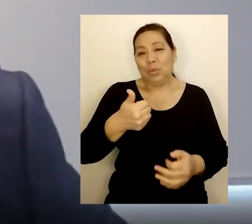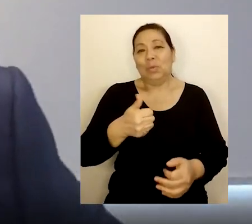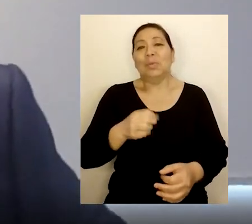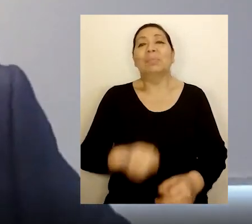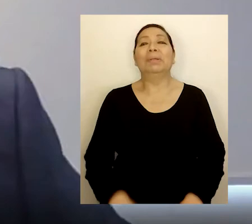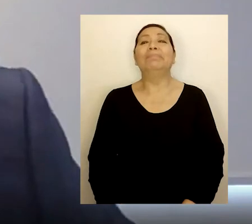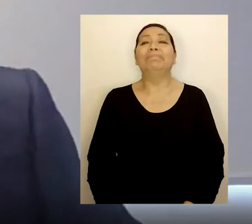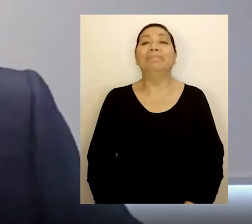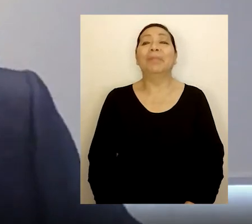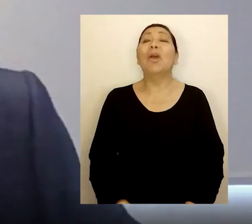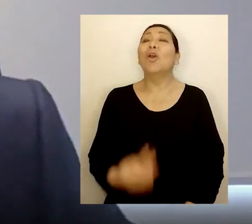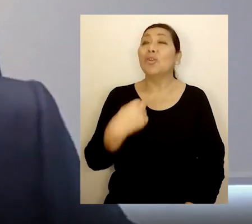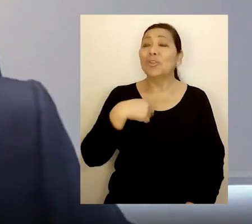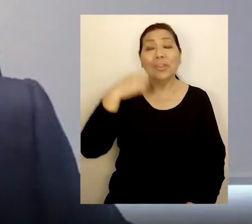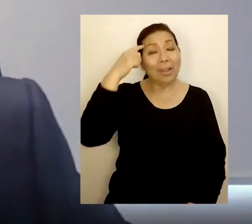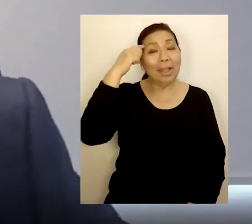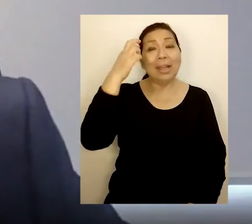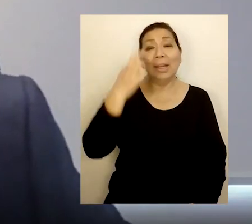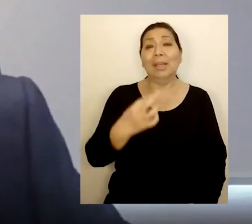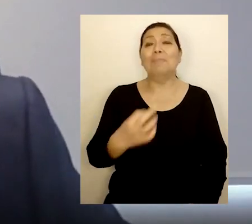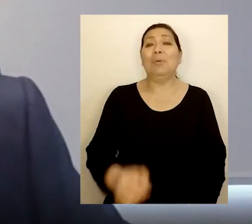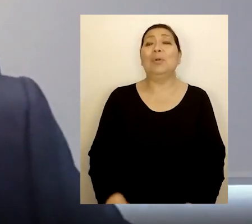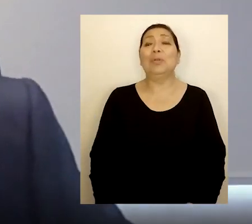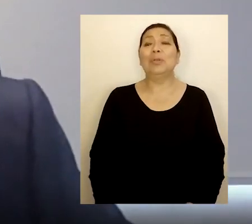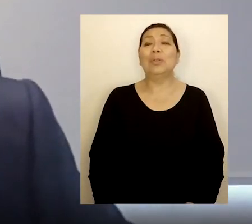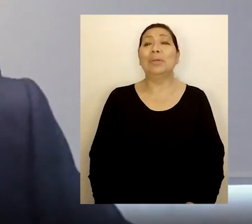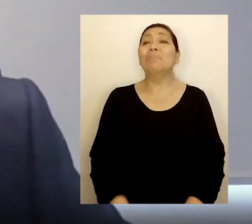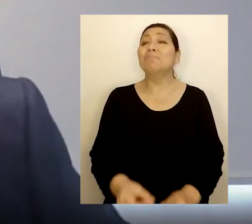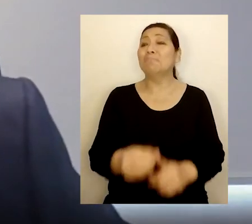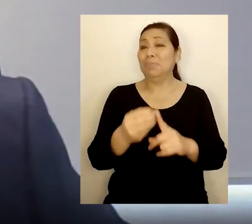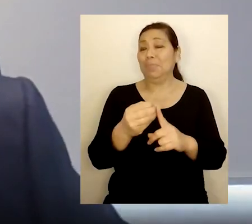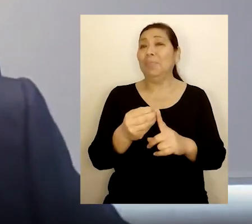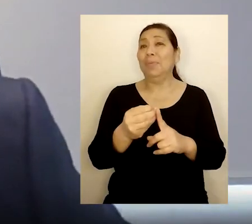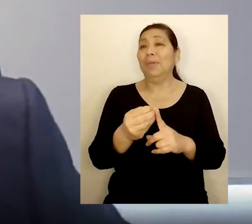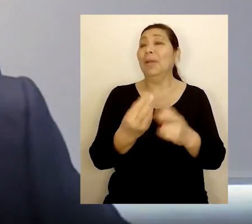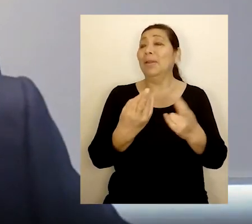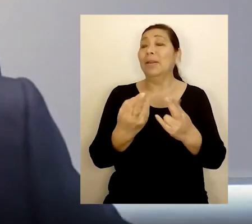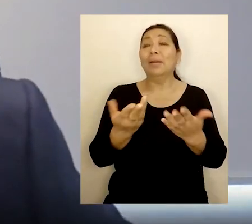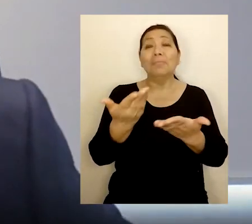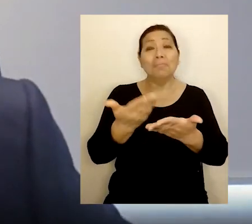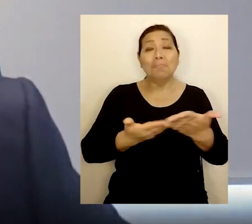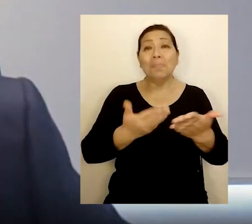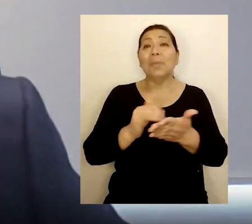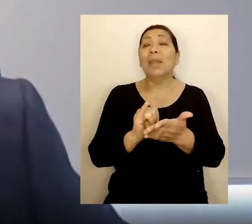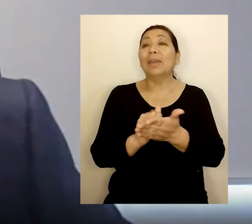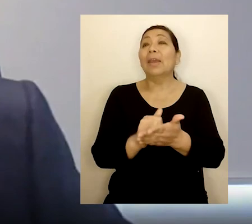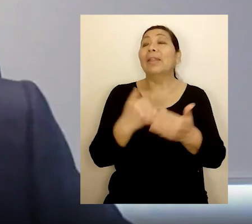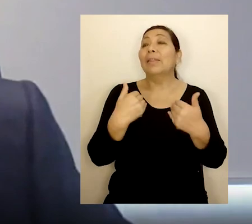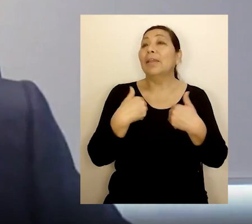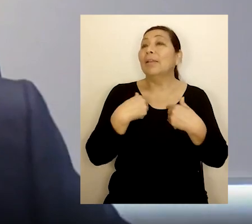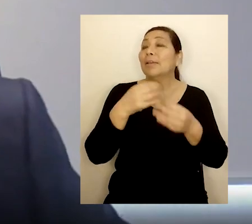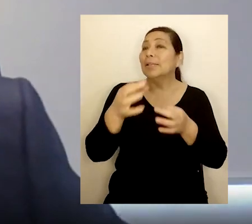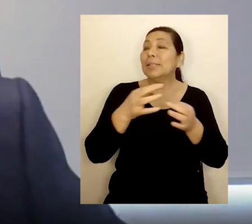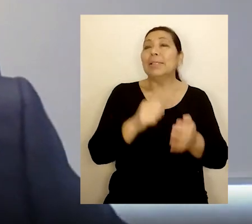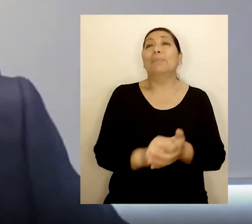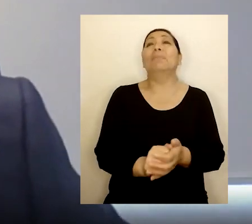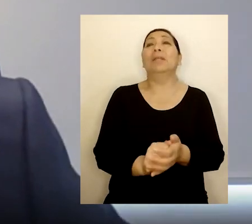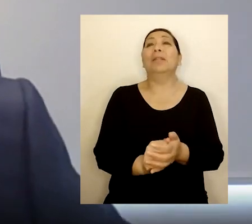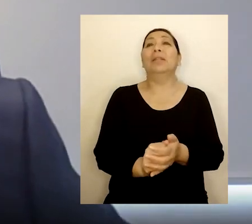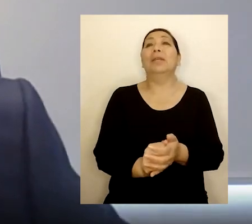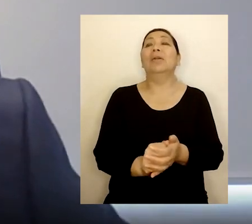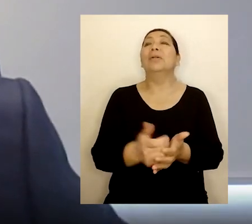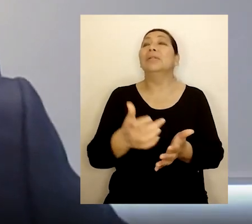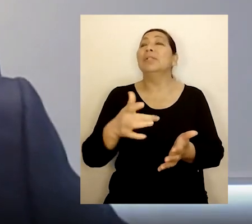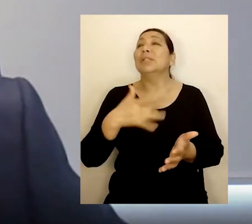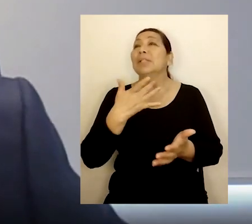Suprema. Nosotros creemos que el principal punto de nuestro recurso de casación es que debió ser interpretado en